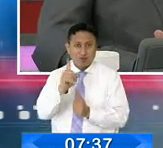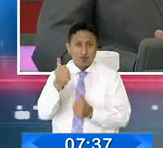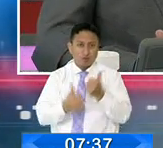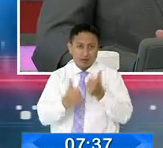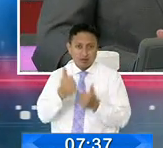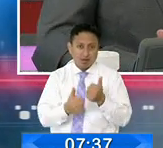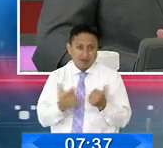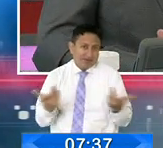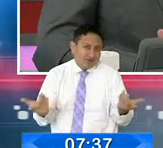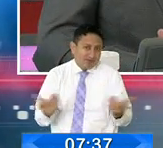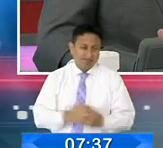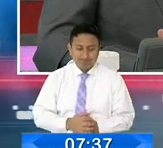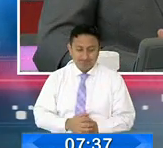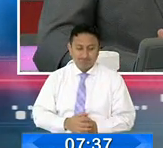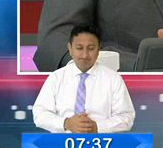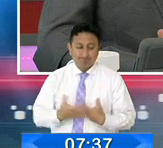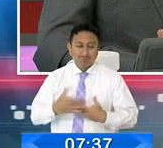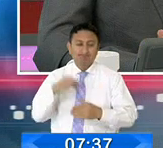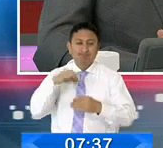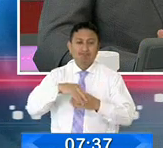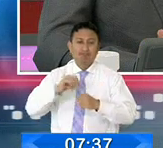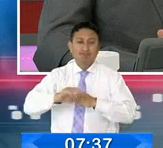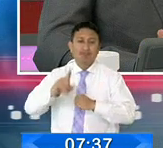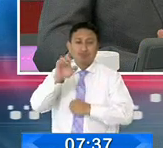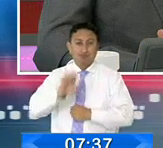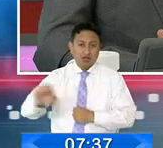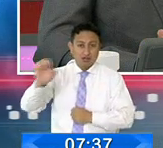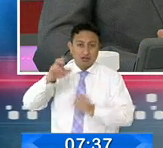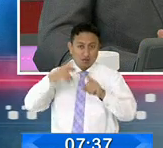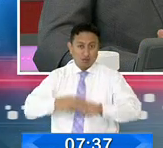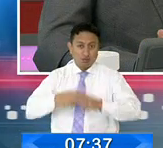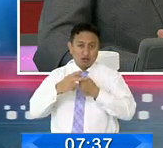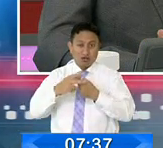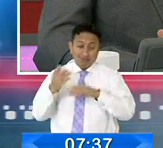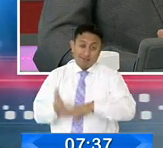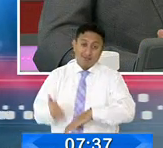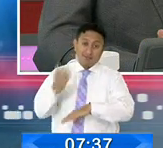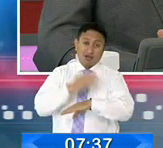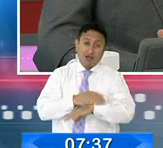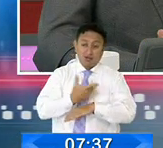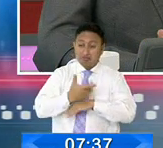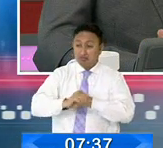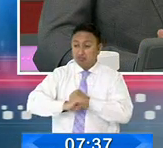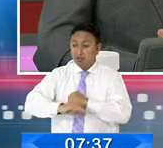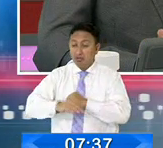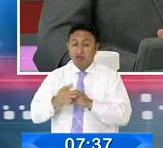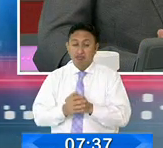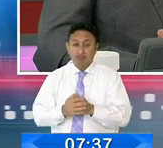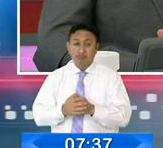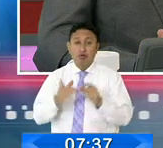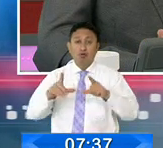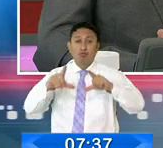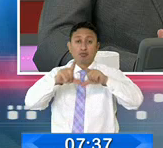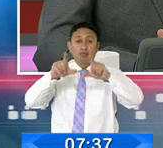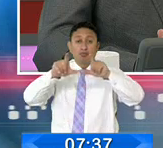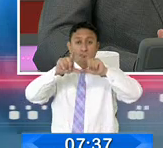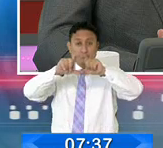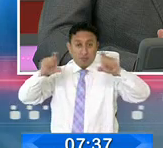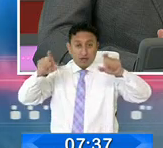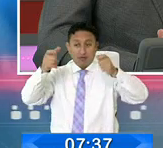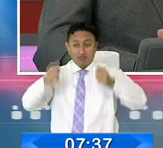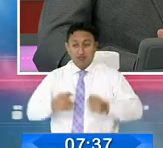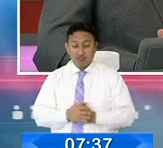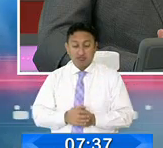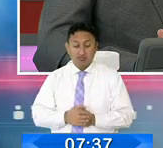candidatos. La campaña electoral comienza en enero. Cualquier esfuerzo de vender un número, un membrete a un candidato,